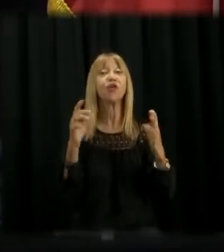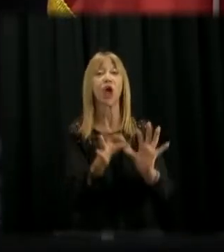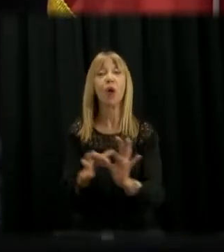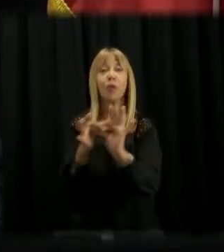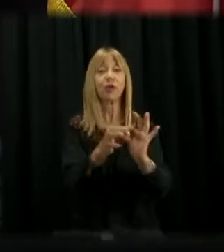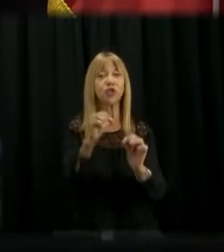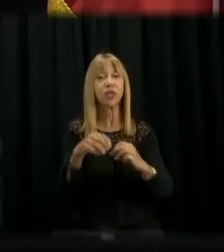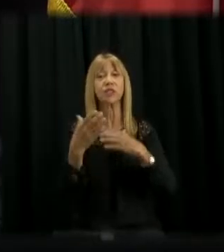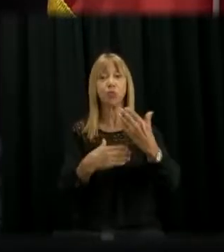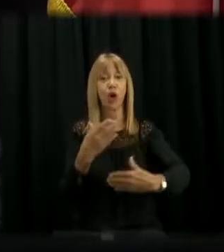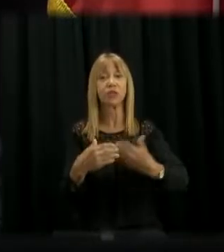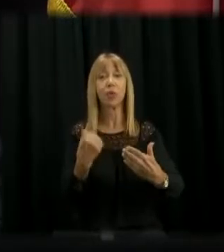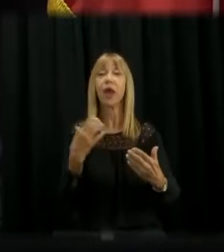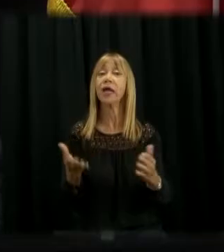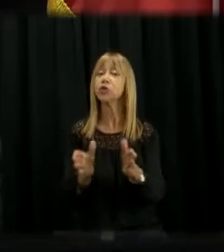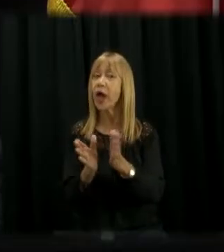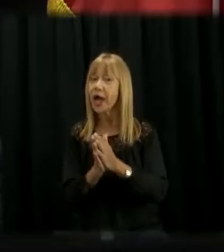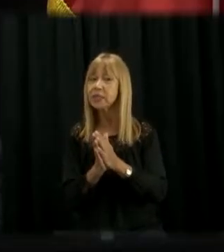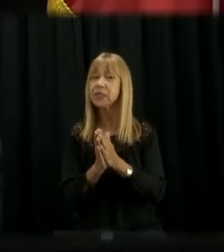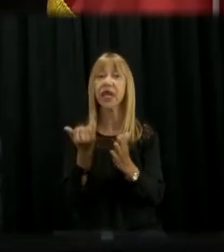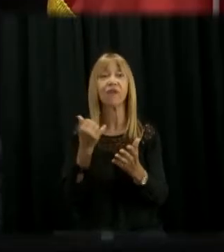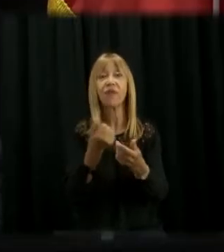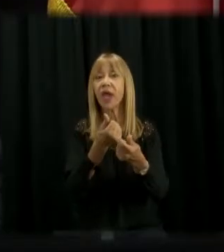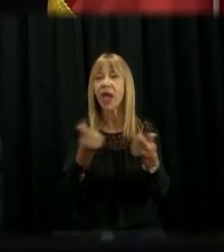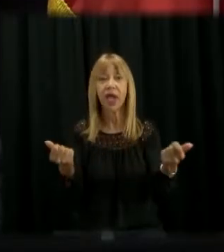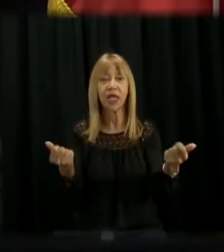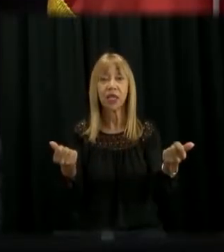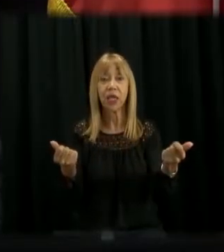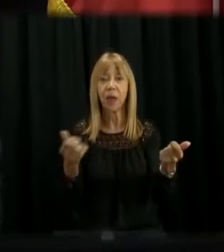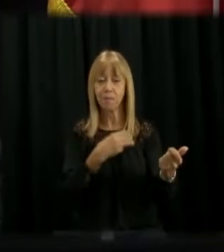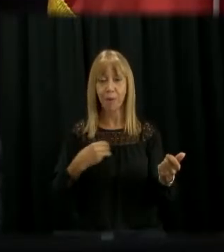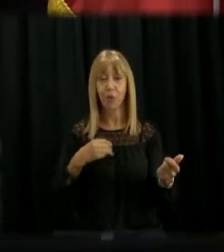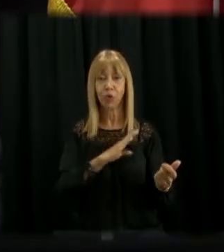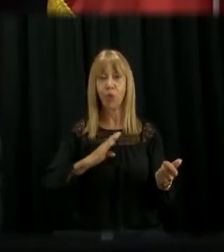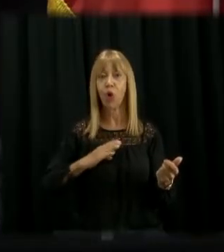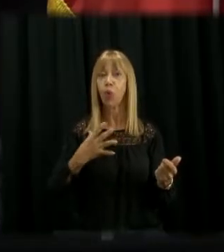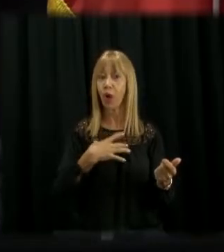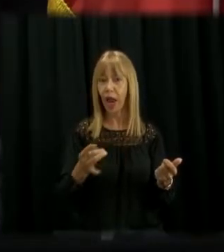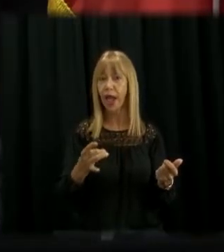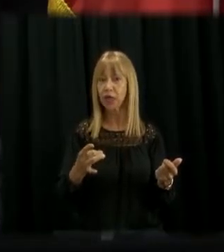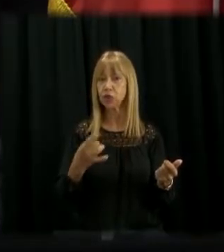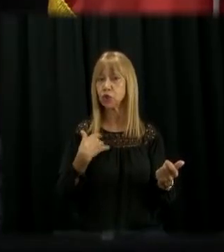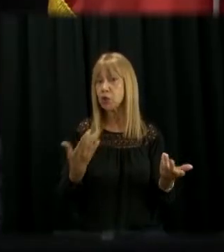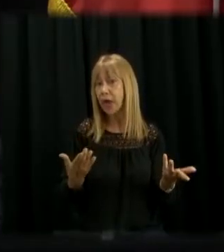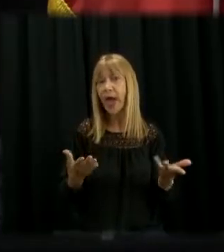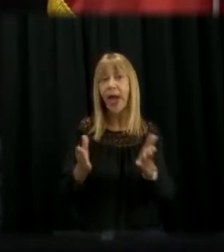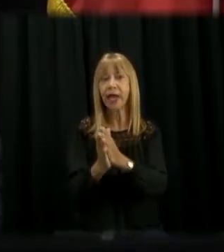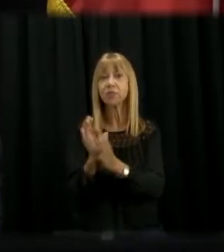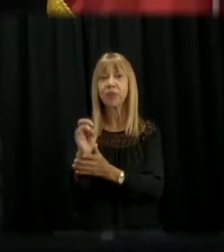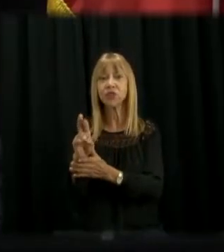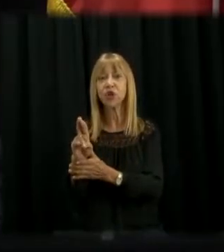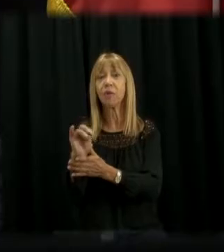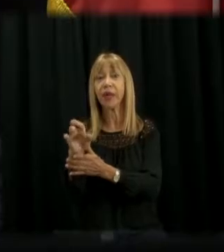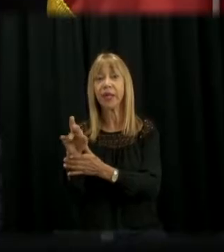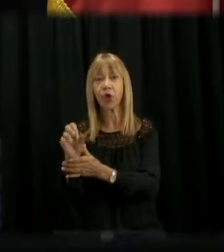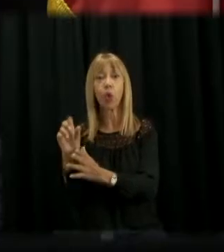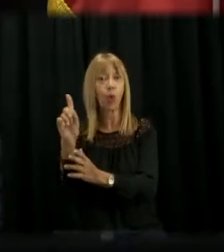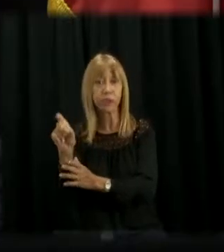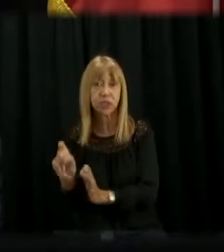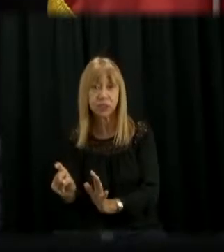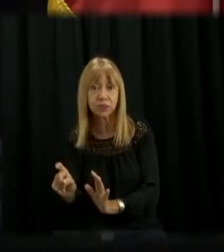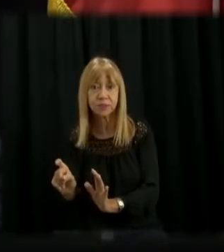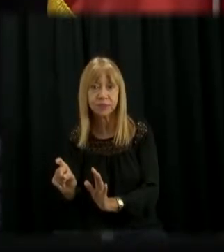este proceso. Quisiera pedir si algún miembro de la Junta quisiera hacerle alguna pregunta